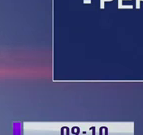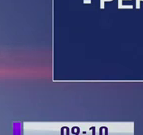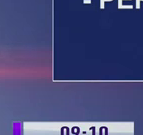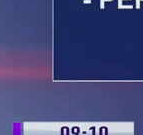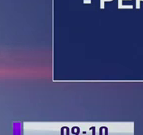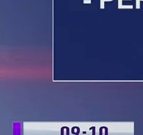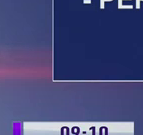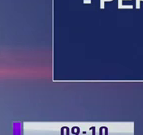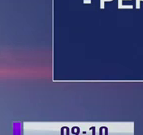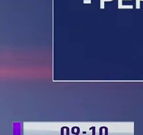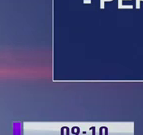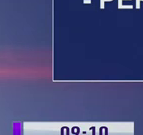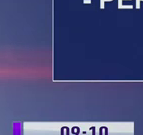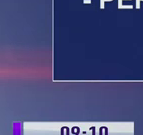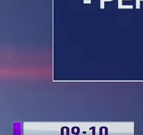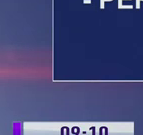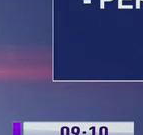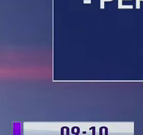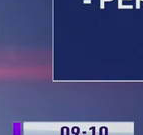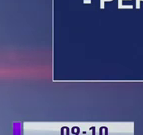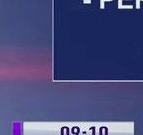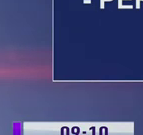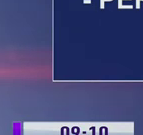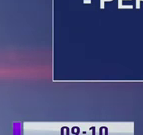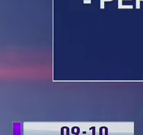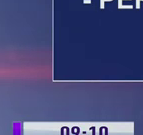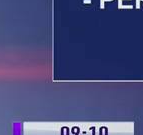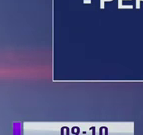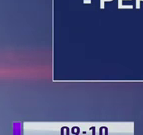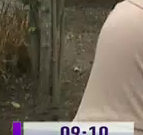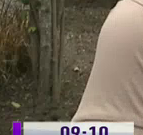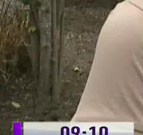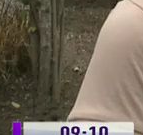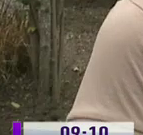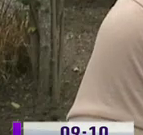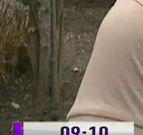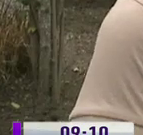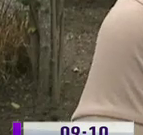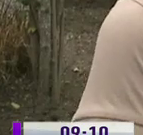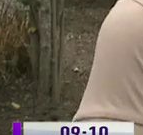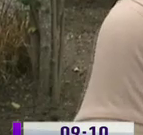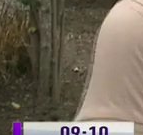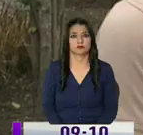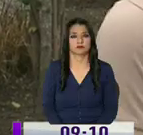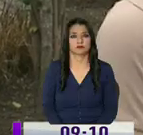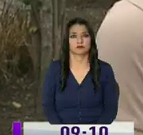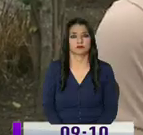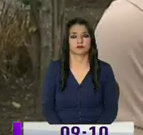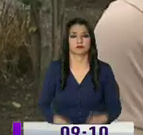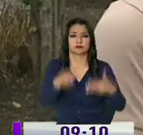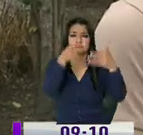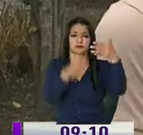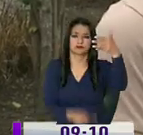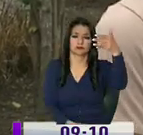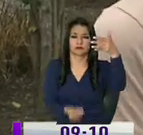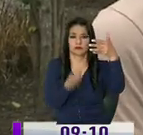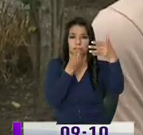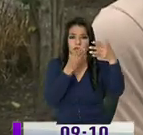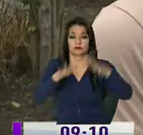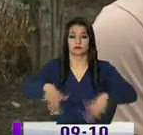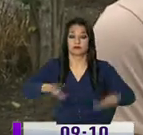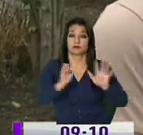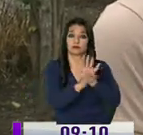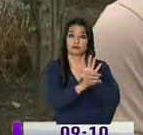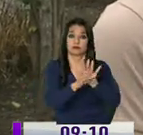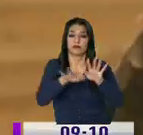res, pollo, pechugas, trucha, entre otros. Es una lista de alimentos y el centro de acopio está haciendo aquí en el